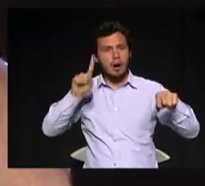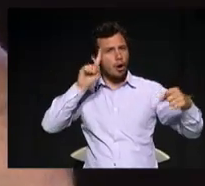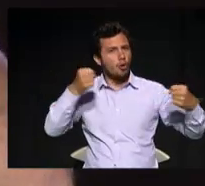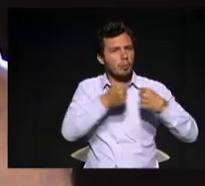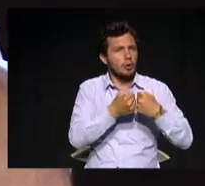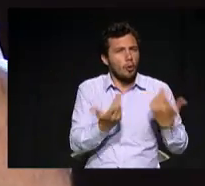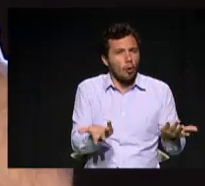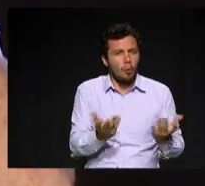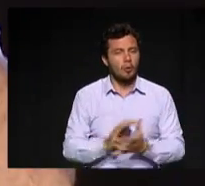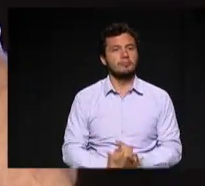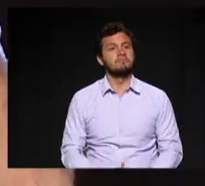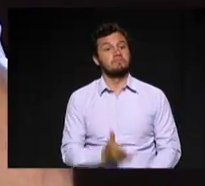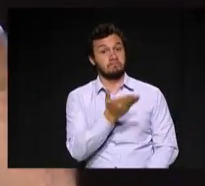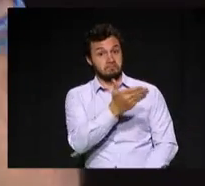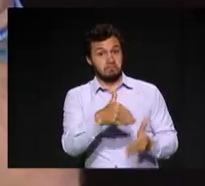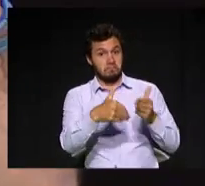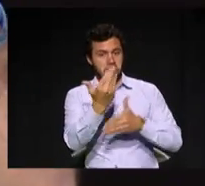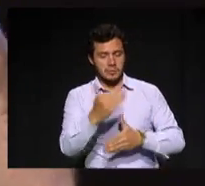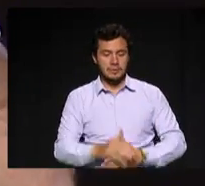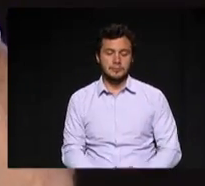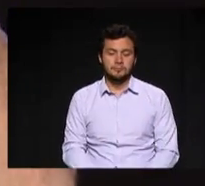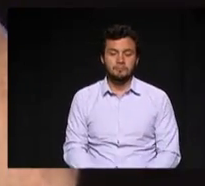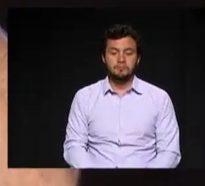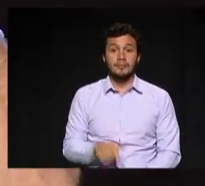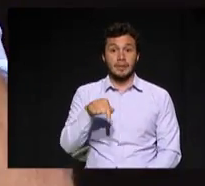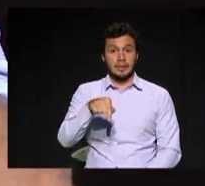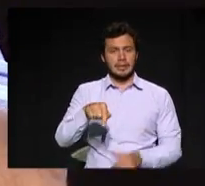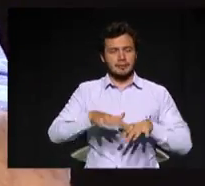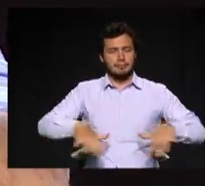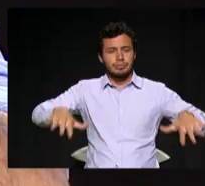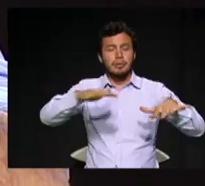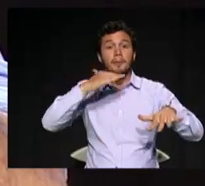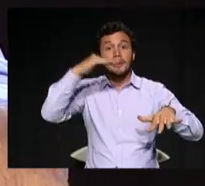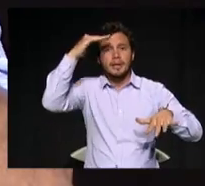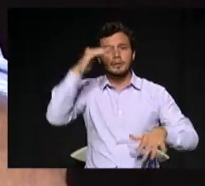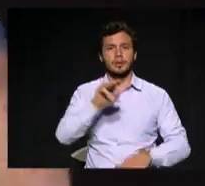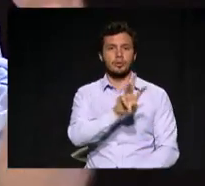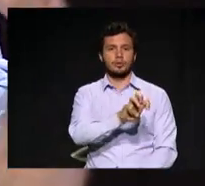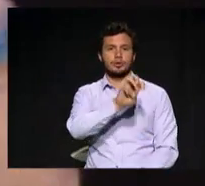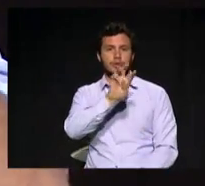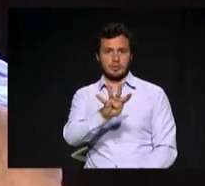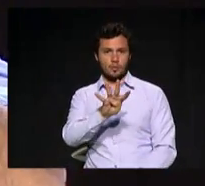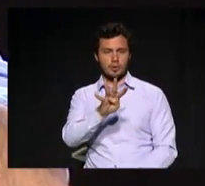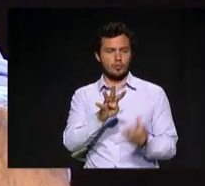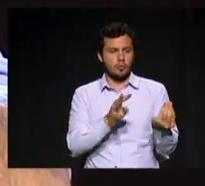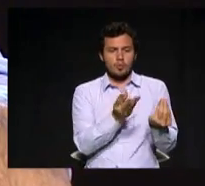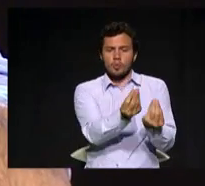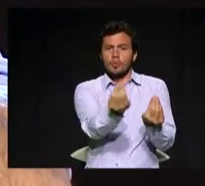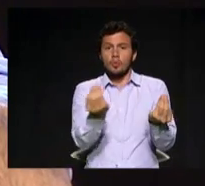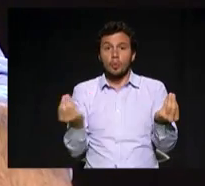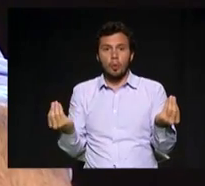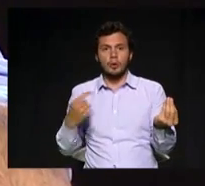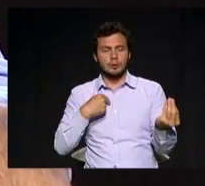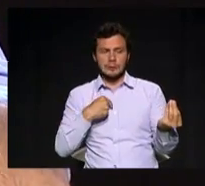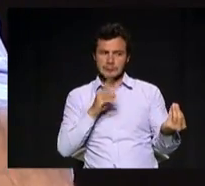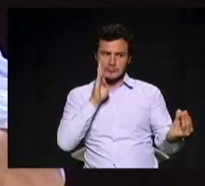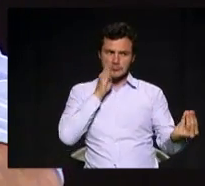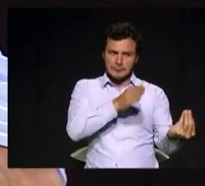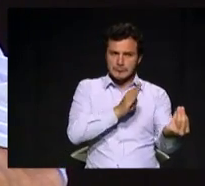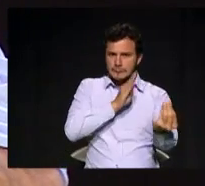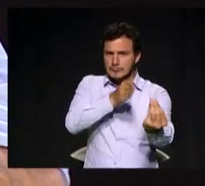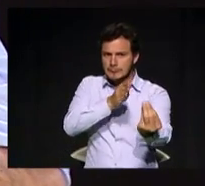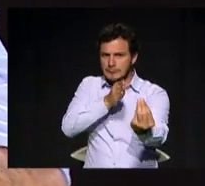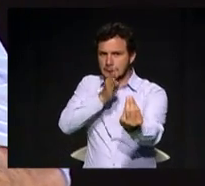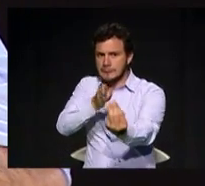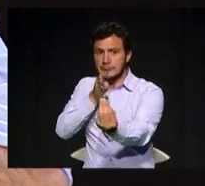84 bandas organizadas y armadas las hemos venido confrontando y por eso han crecido muchos indicadores en la ciudad y